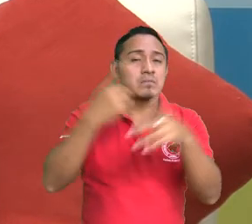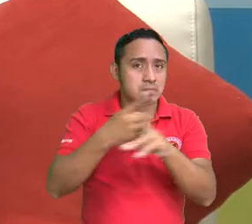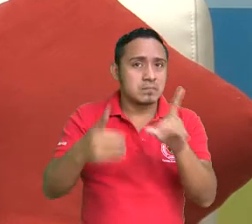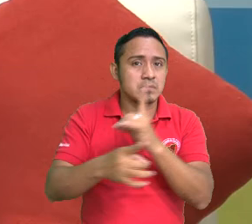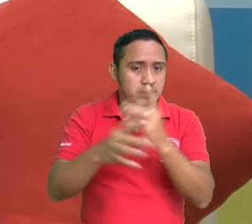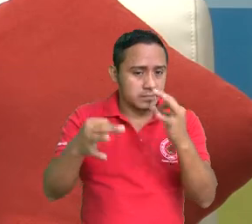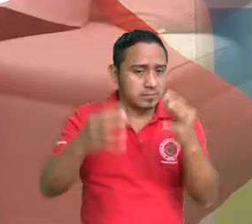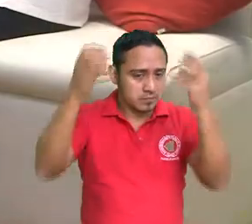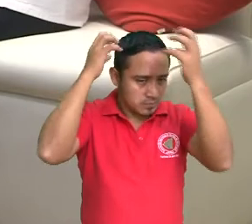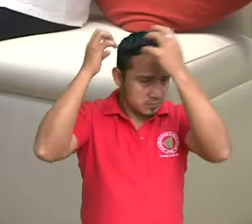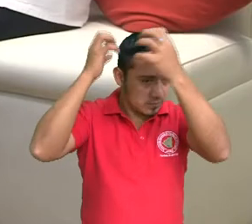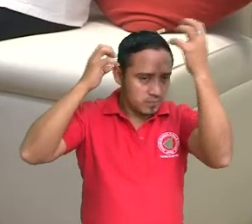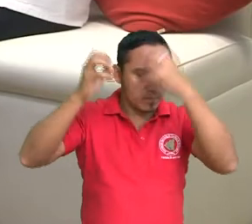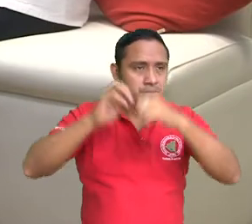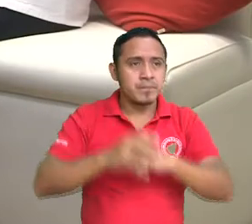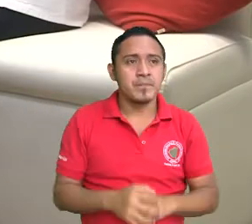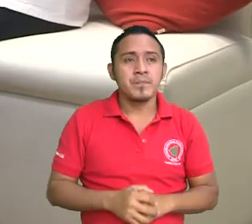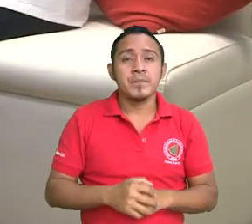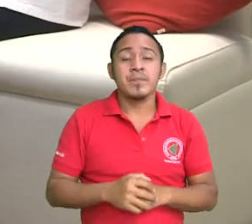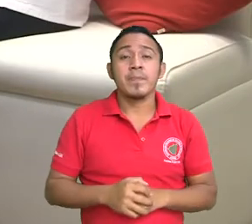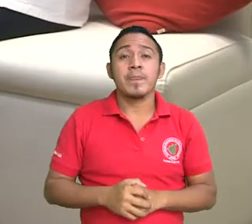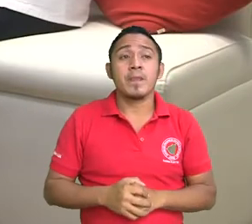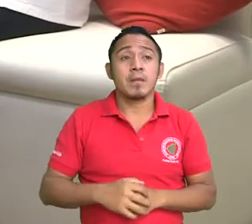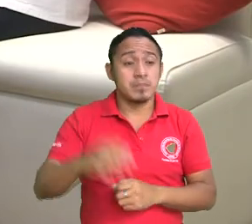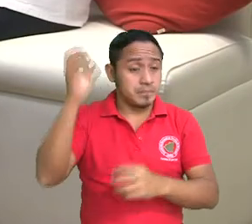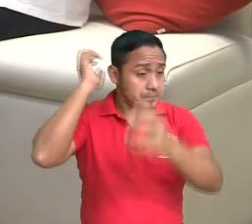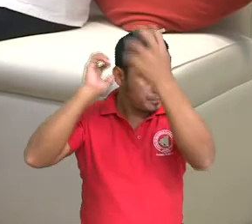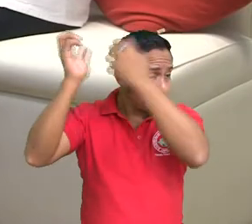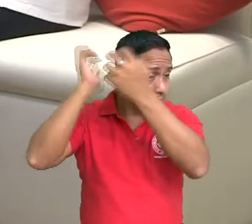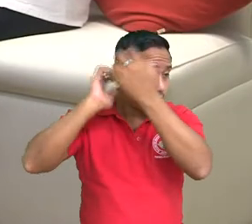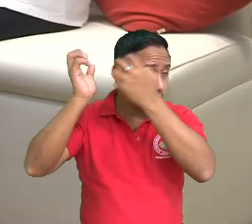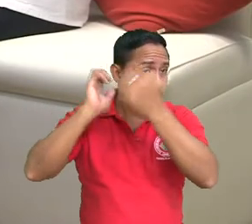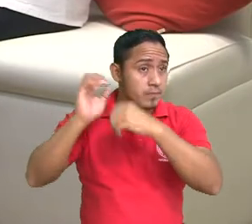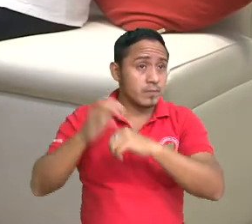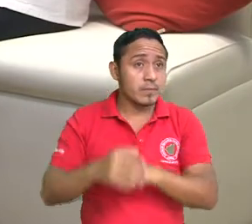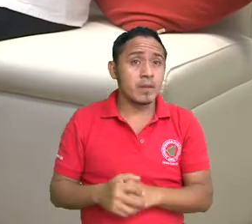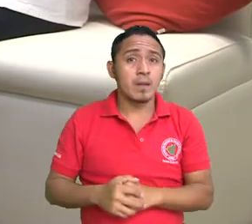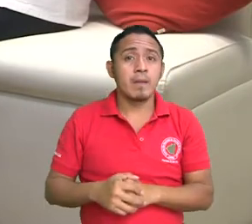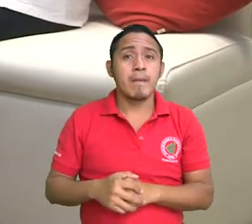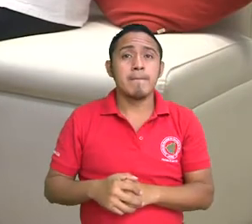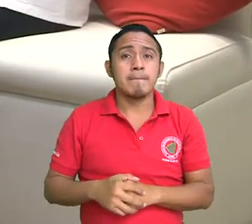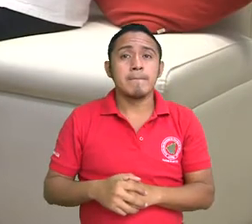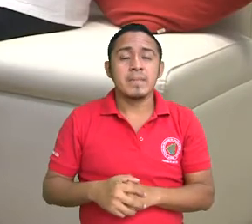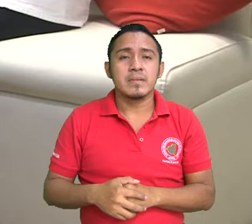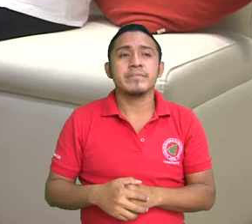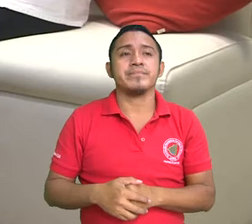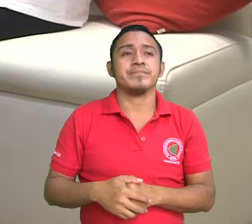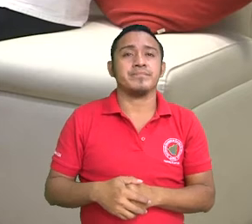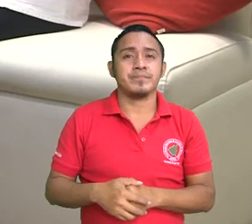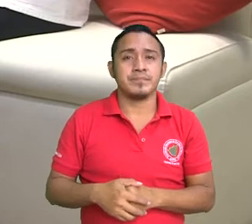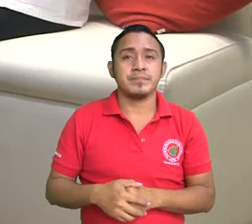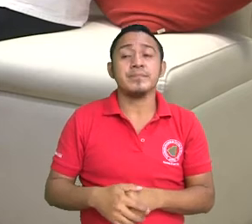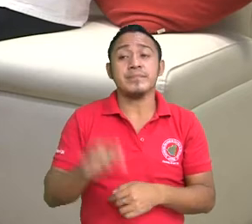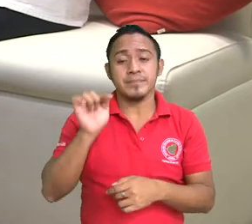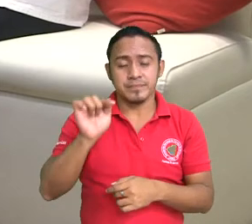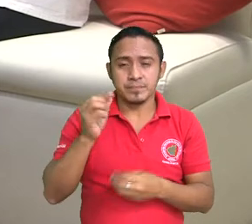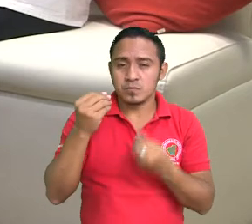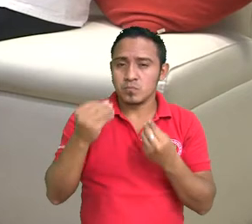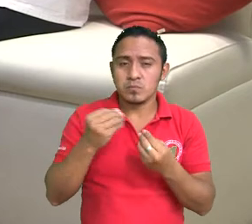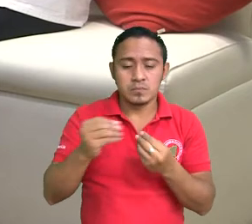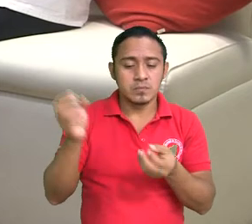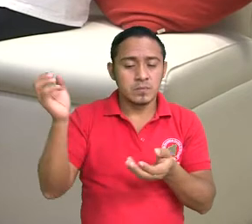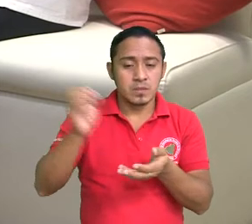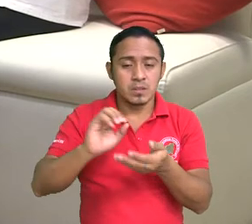lavarlo diariamente. Ahora, el champú adecuado, yo creo que también, no sé si el sí, abuso... eso de, influye. También influye